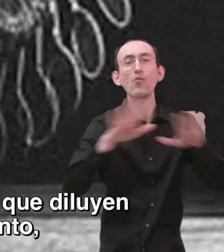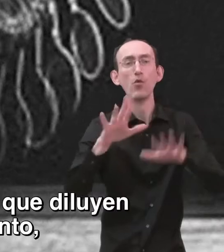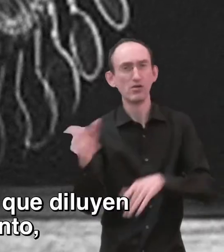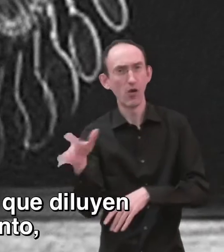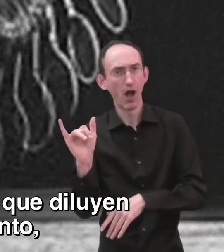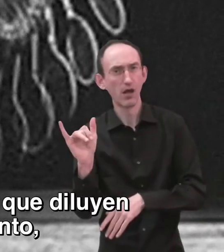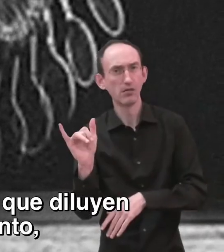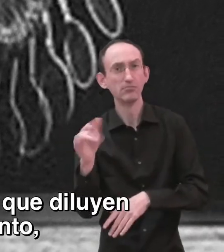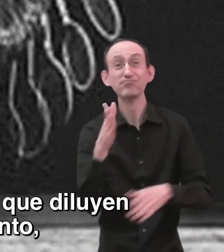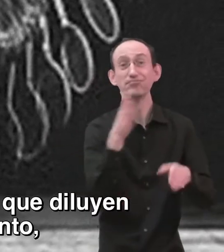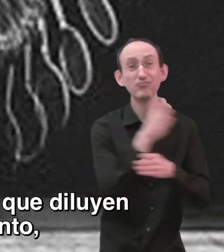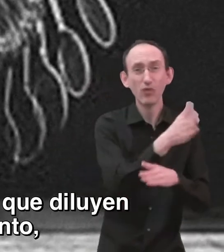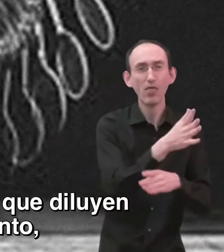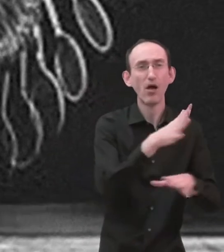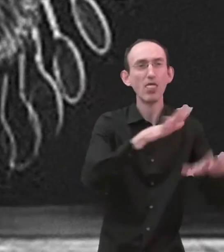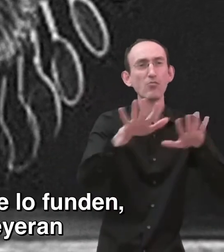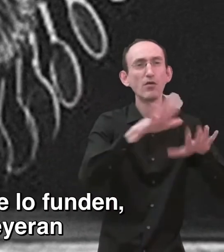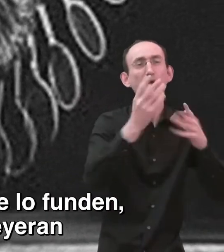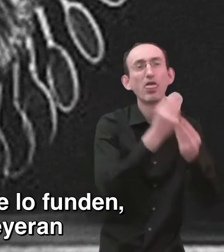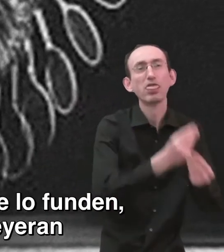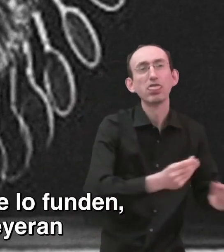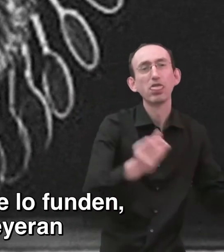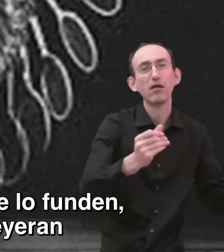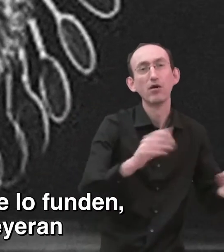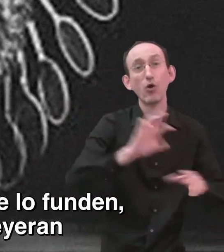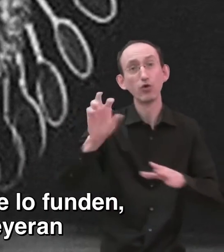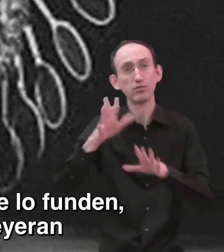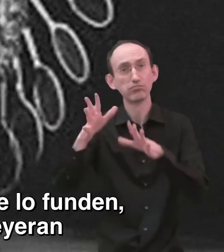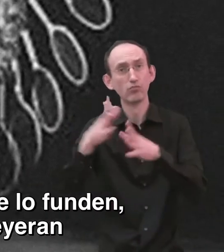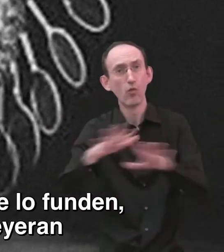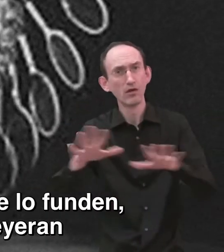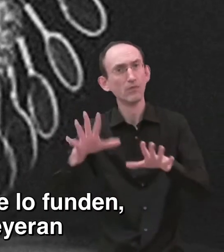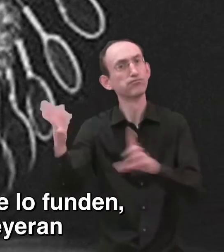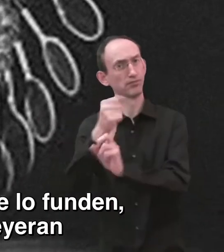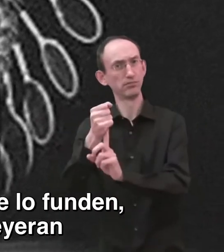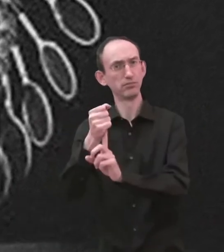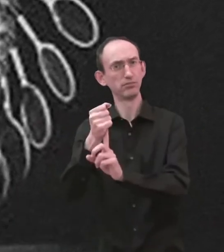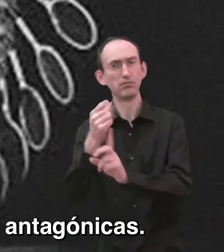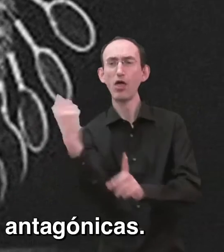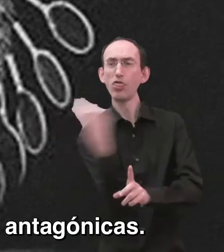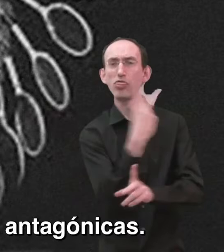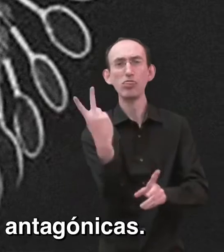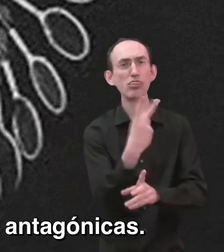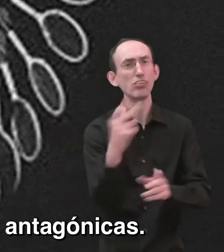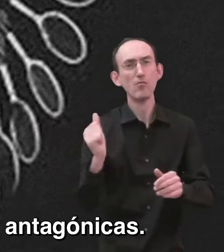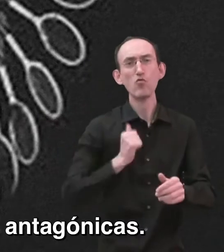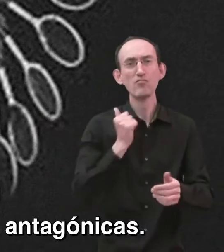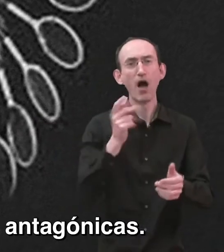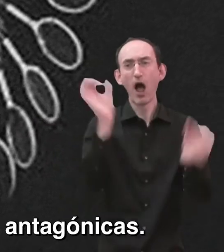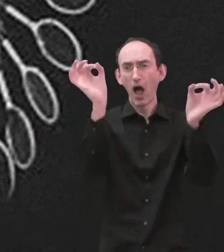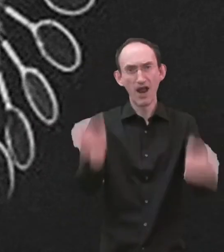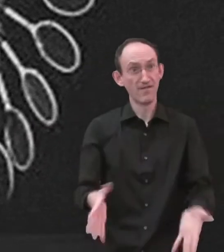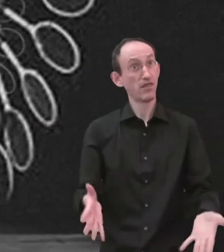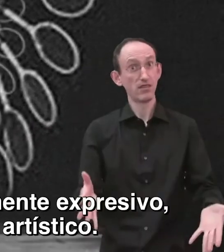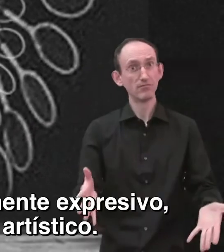un lado, parece que diluyen el movimiento, por otro, parece que lo funden, como si poseyeran ambas posibilidades